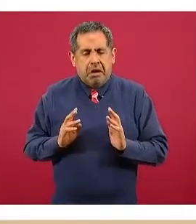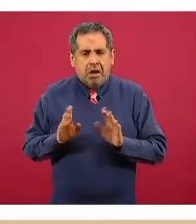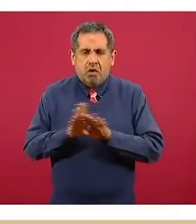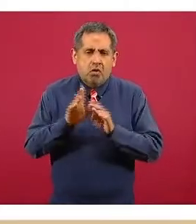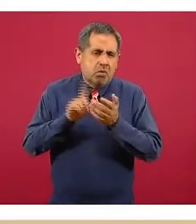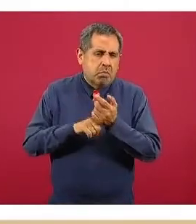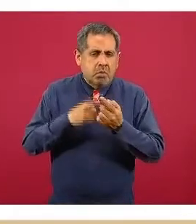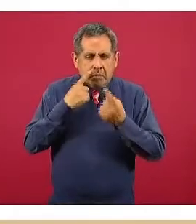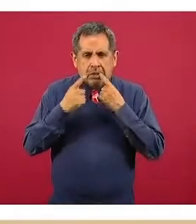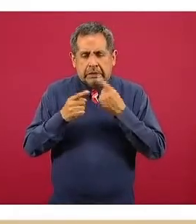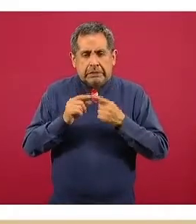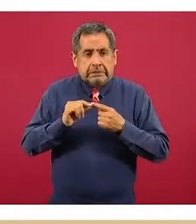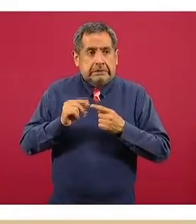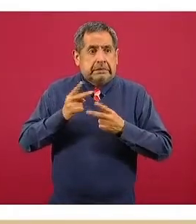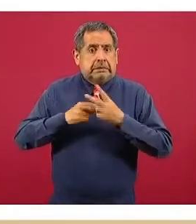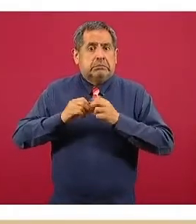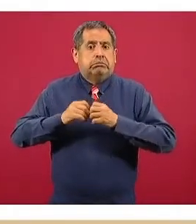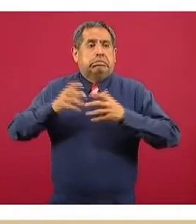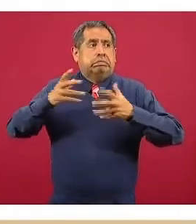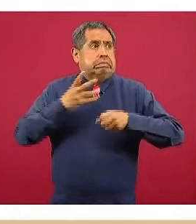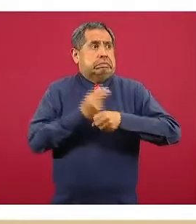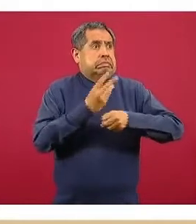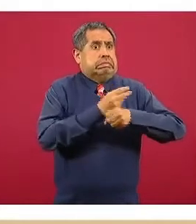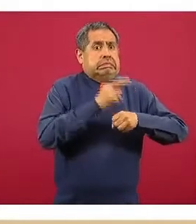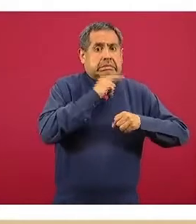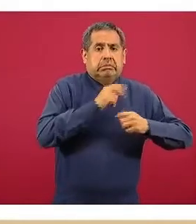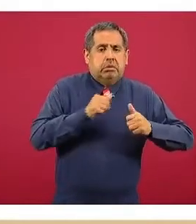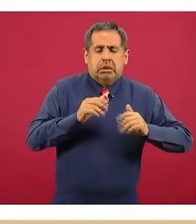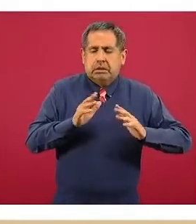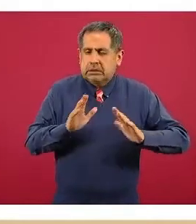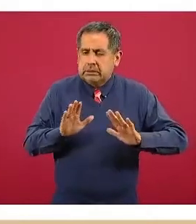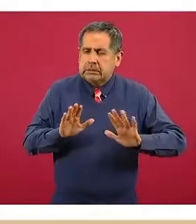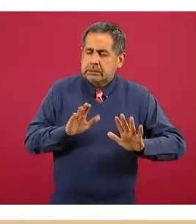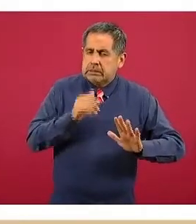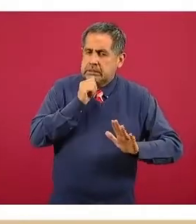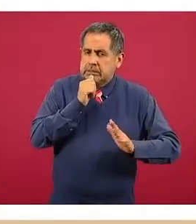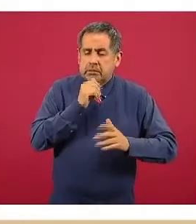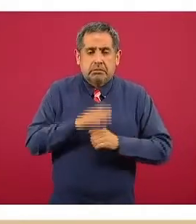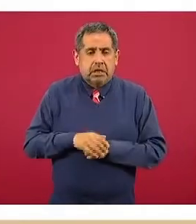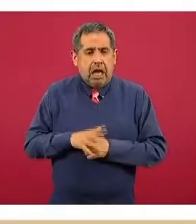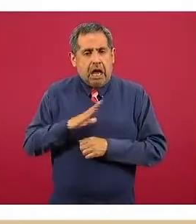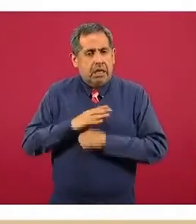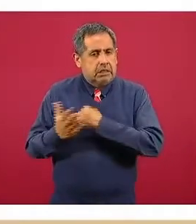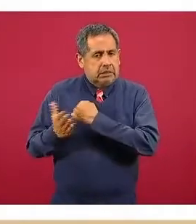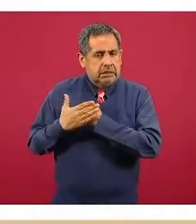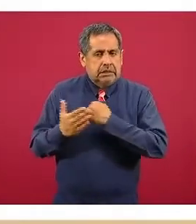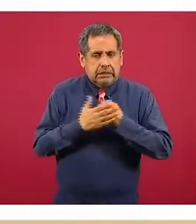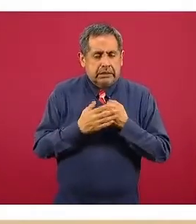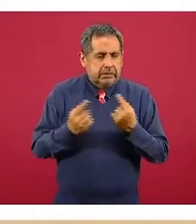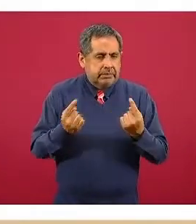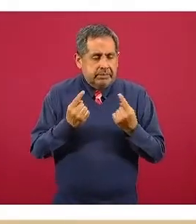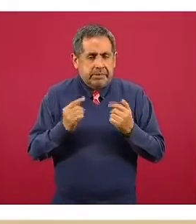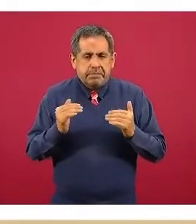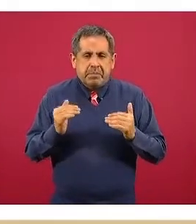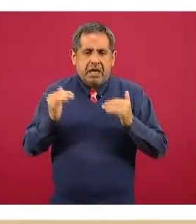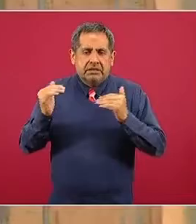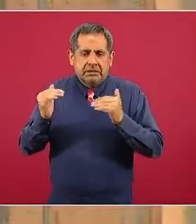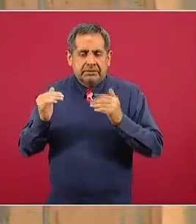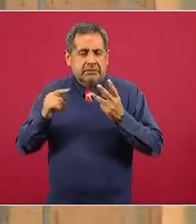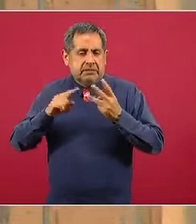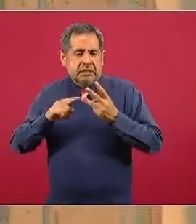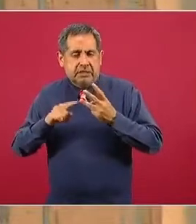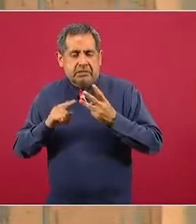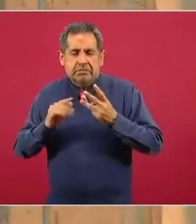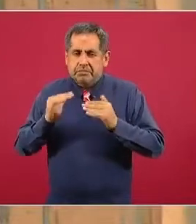significaría detonar procesos de reconversión. Entonces aquí prácticamente es 2 indicadores los que tenemos al alza, los otros 3